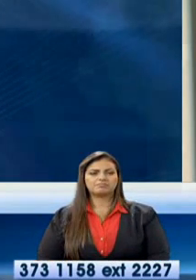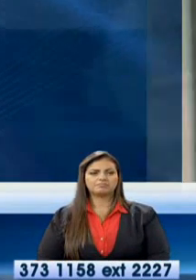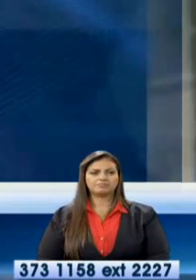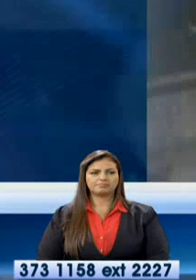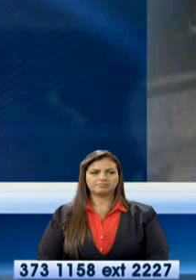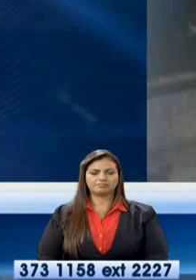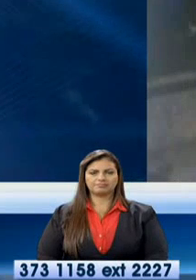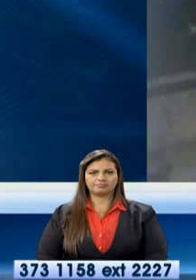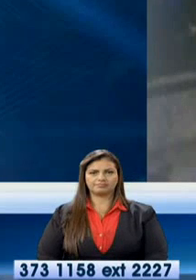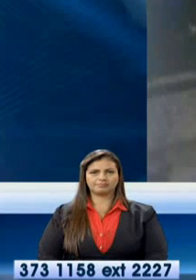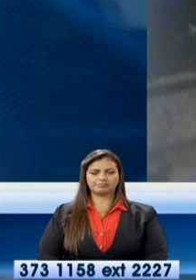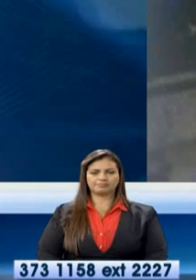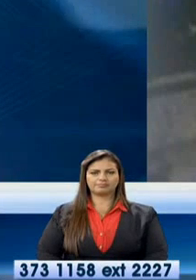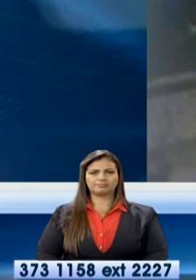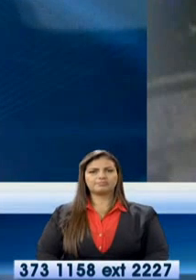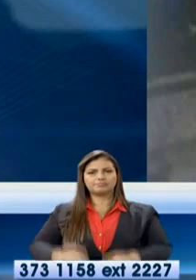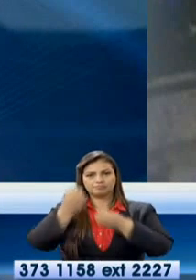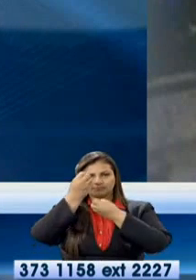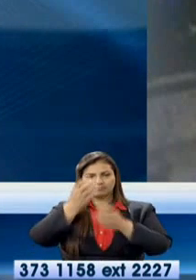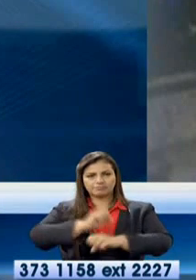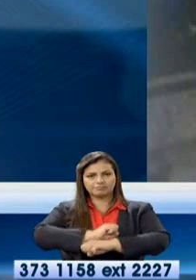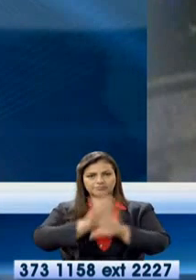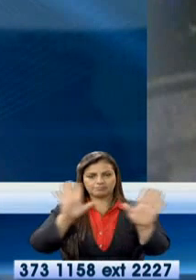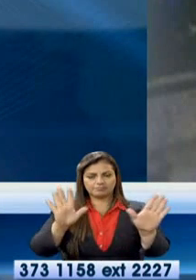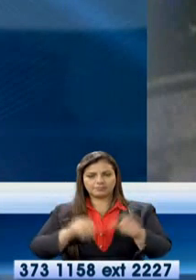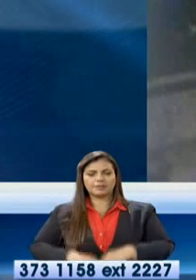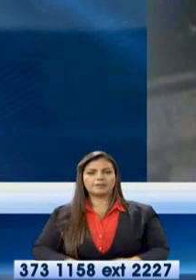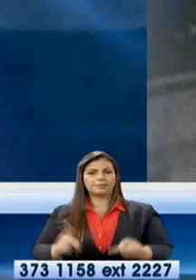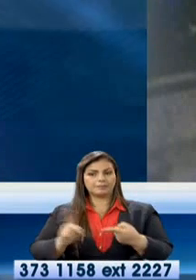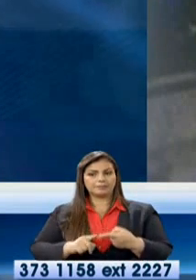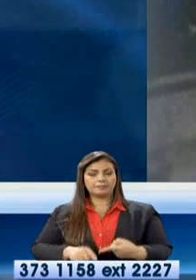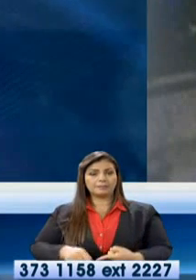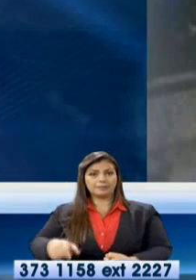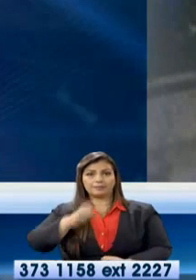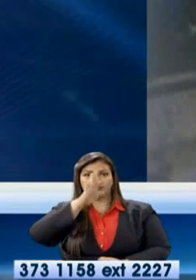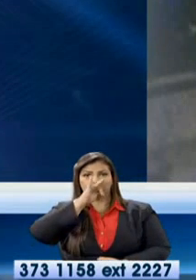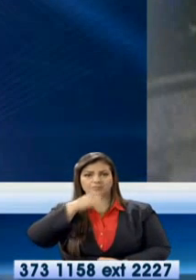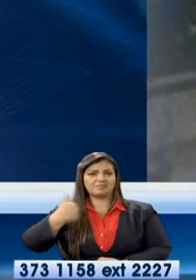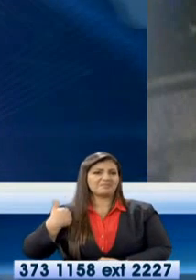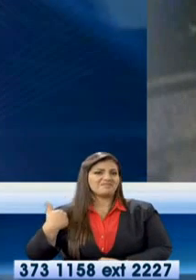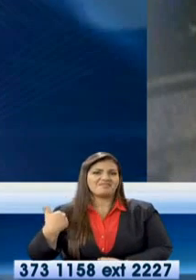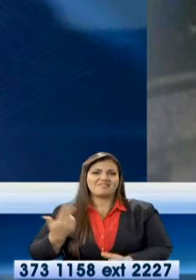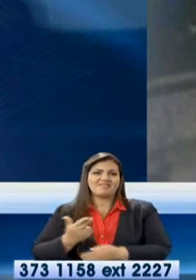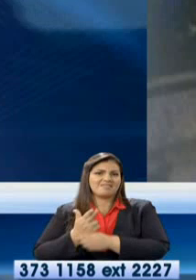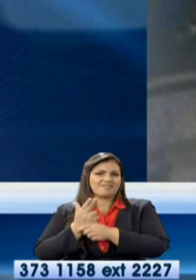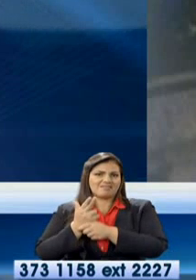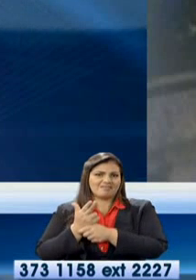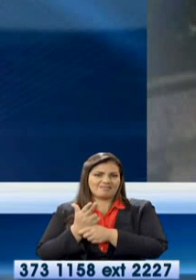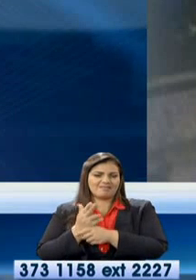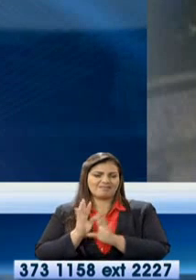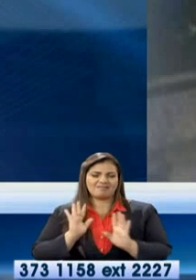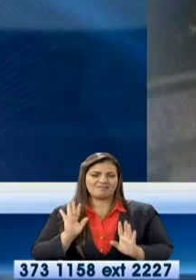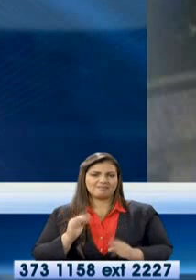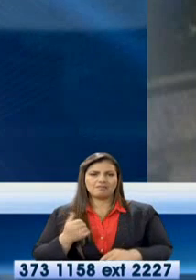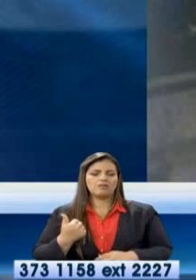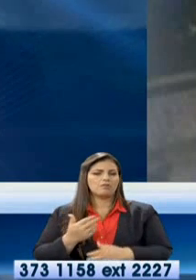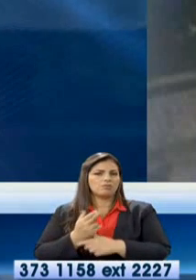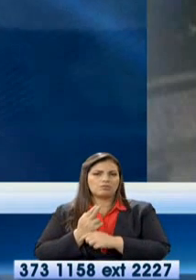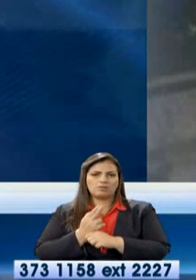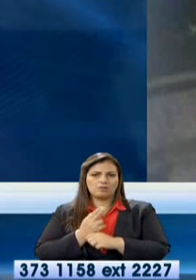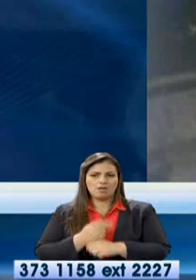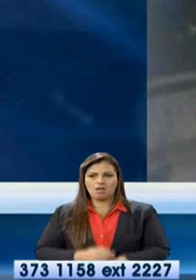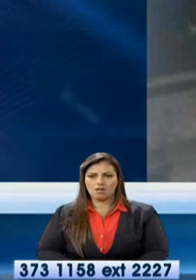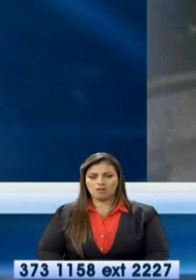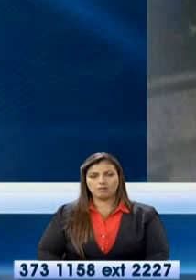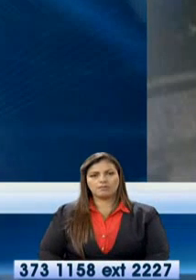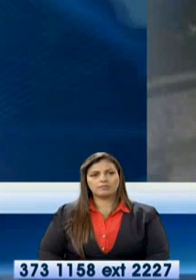está clarísimo. Primero, los muchachos no andan armados. No. Primero. Y no estoy diciendo con esto que se los armen, cuidado. Solo estoy diciendo que